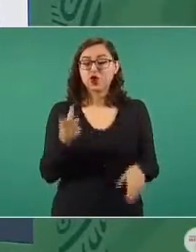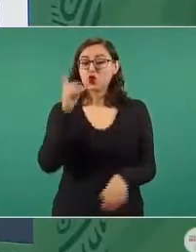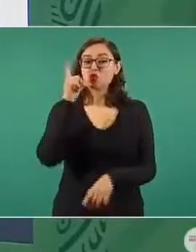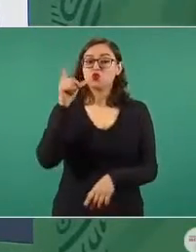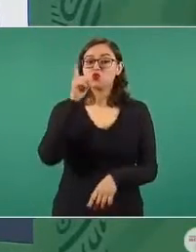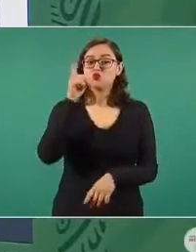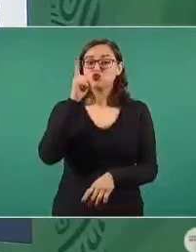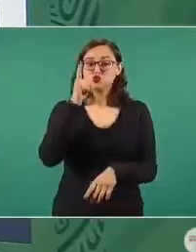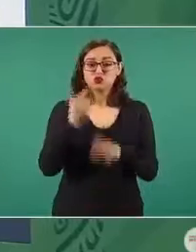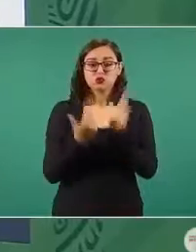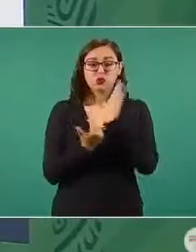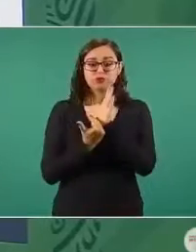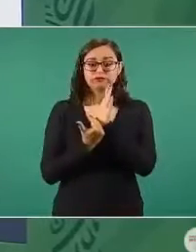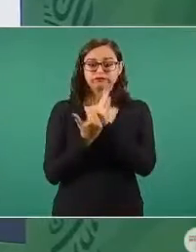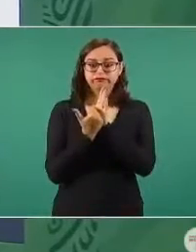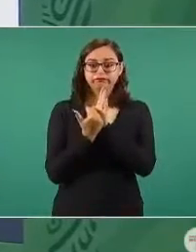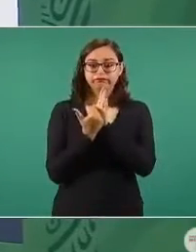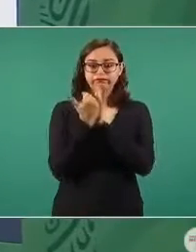luz